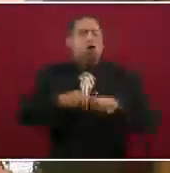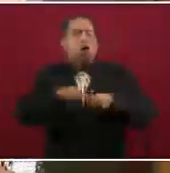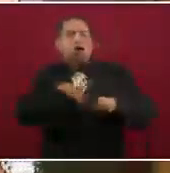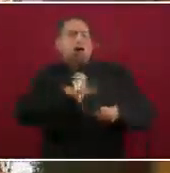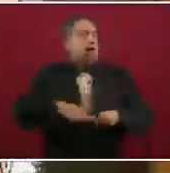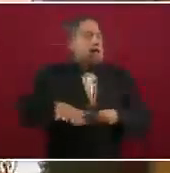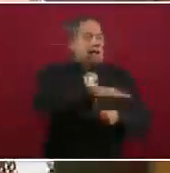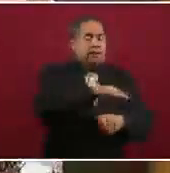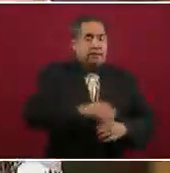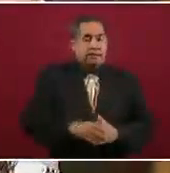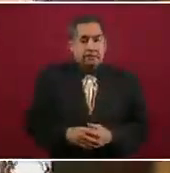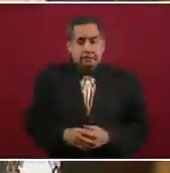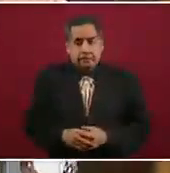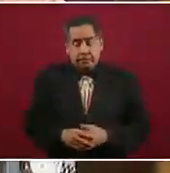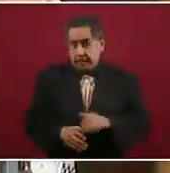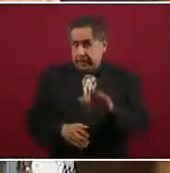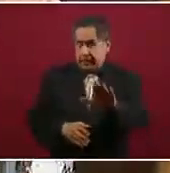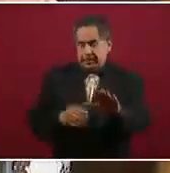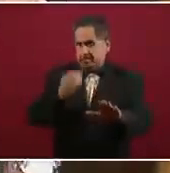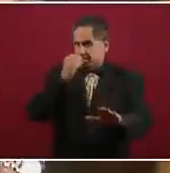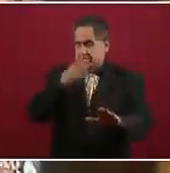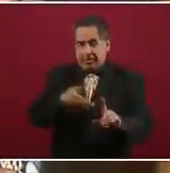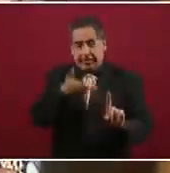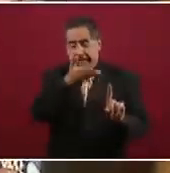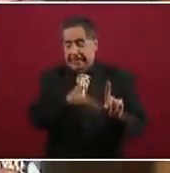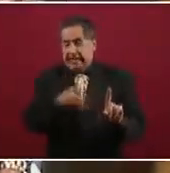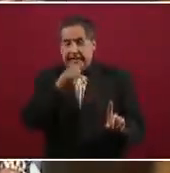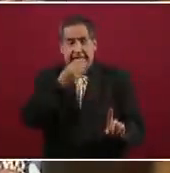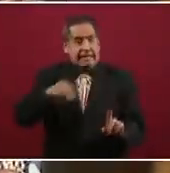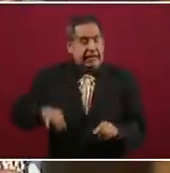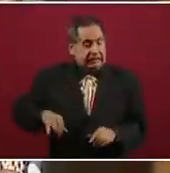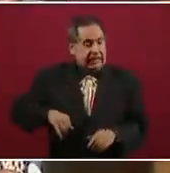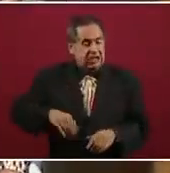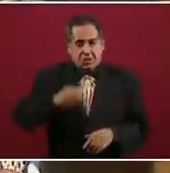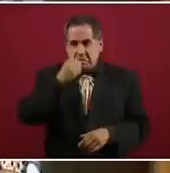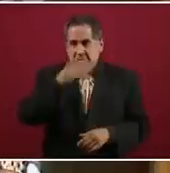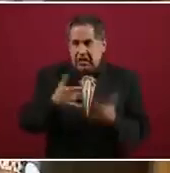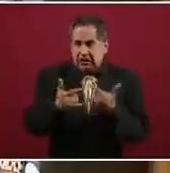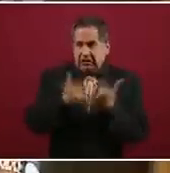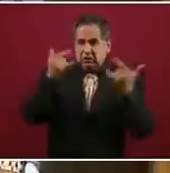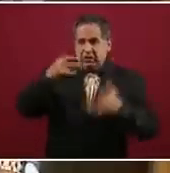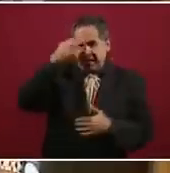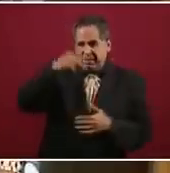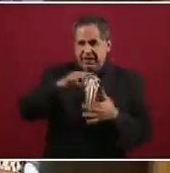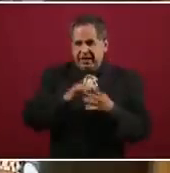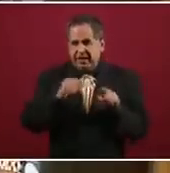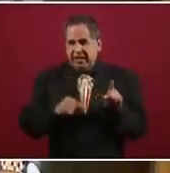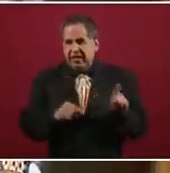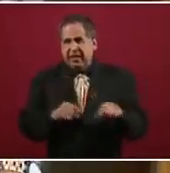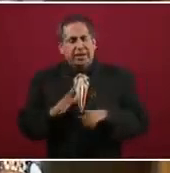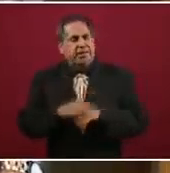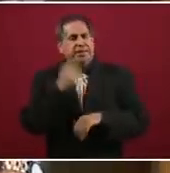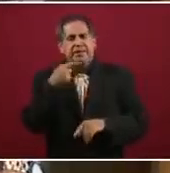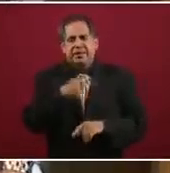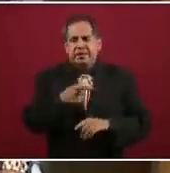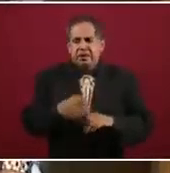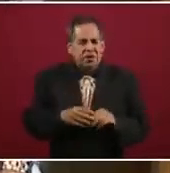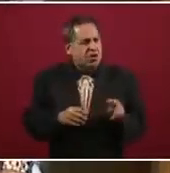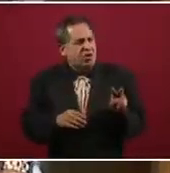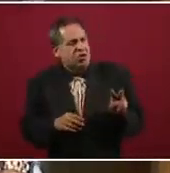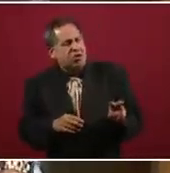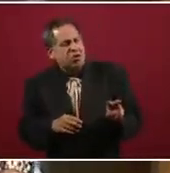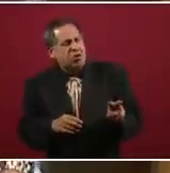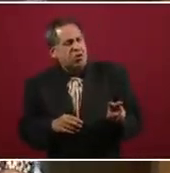Yo creo que es uno de los personajes más interesantes que ha producido la historia de México, porque lo ves como una